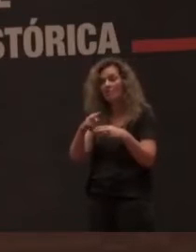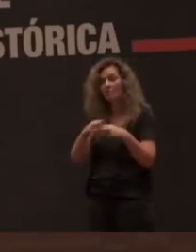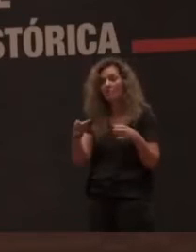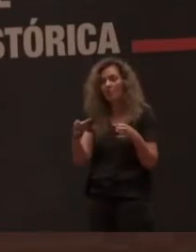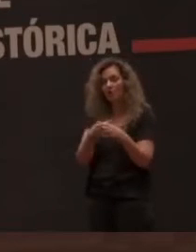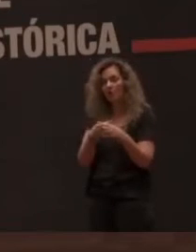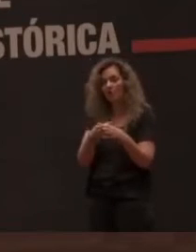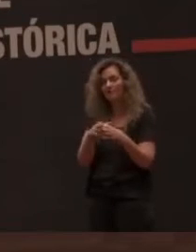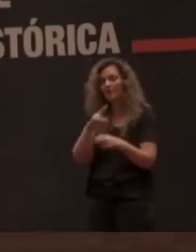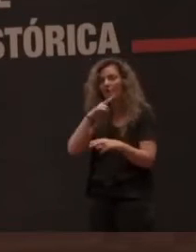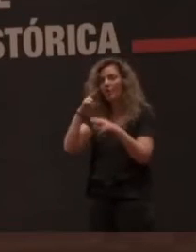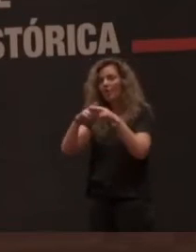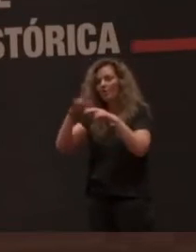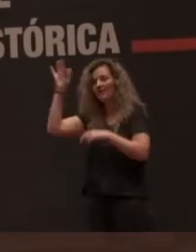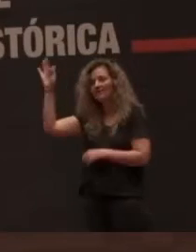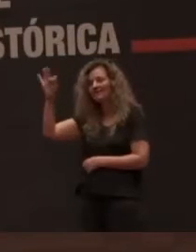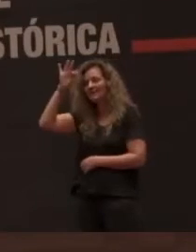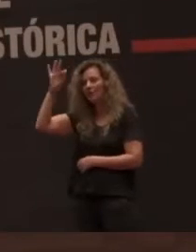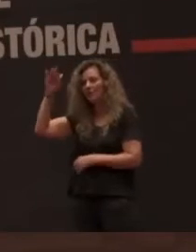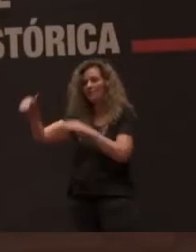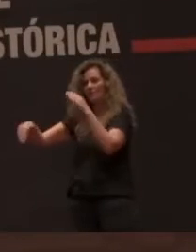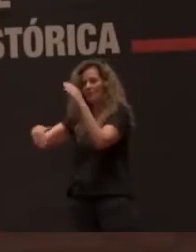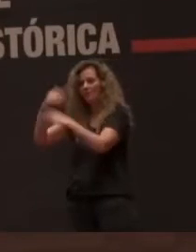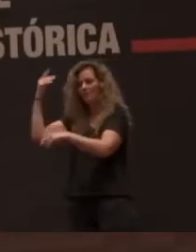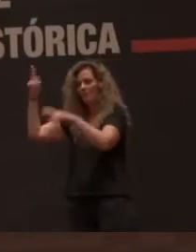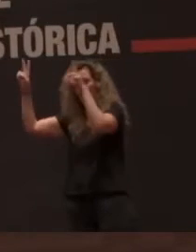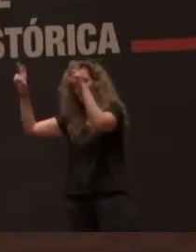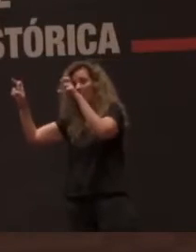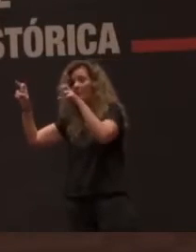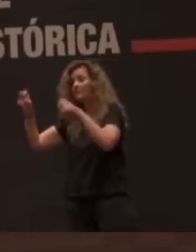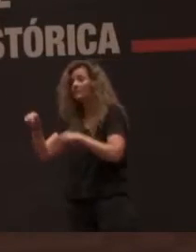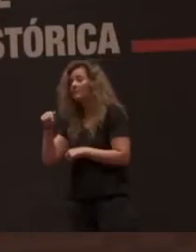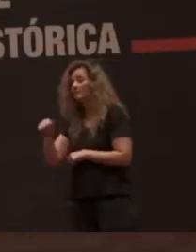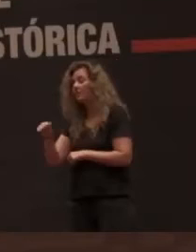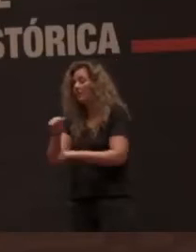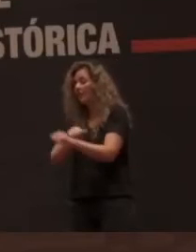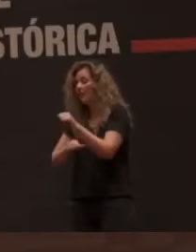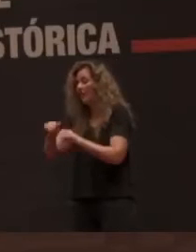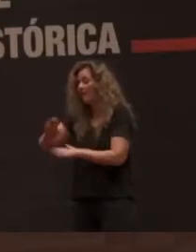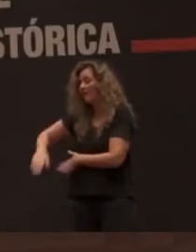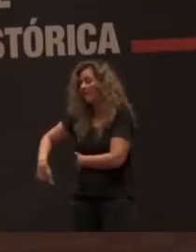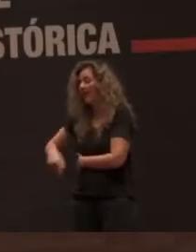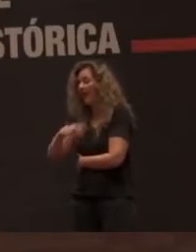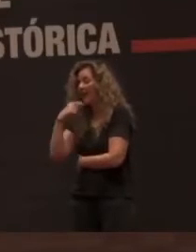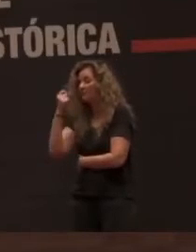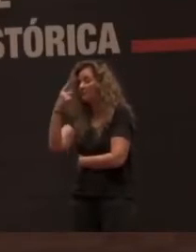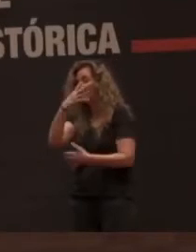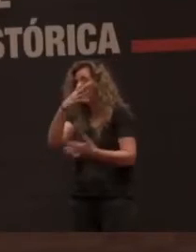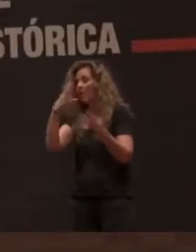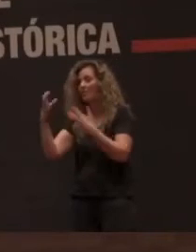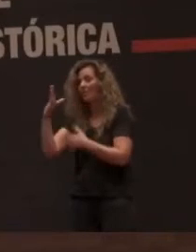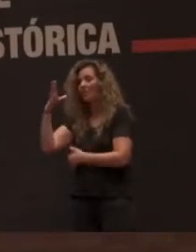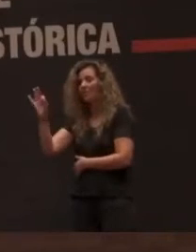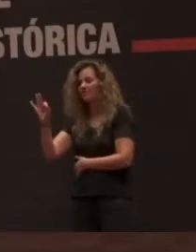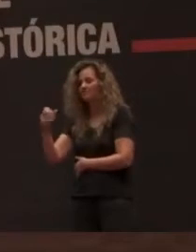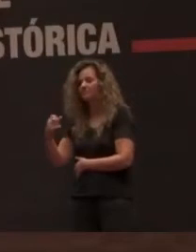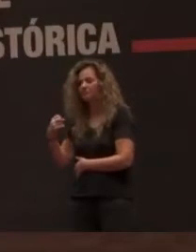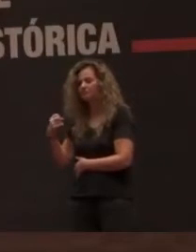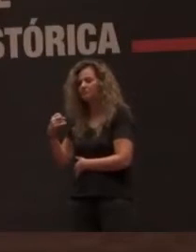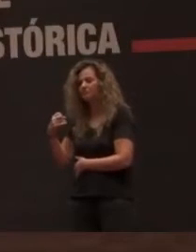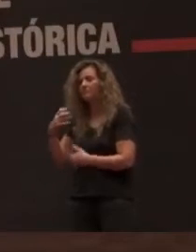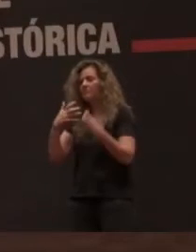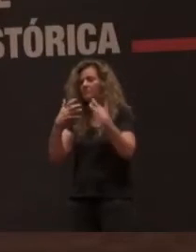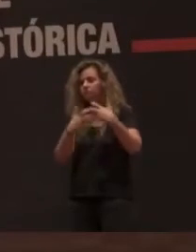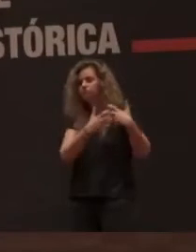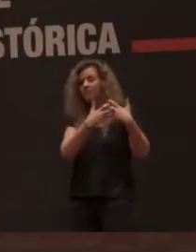politológicas, las llamadas teorías de modernización, que en el 19 y los años 50 tenían un gran acreditamiento en los